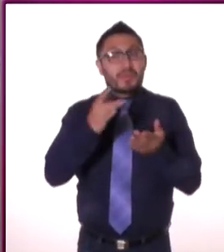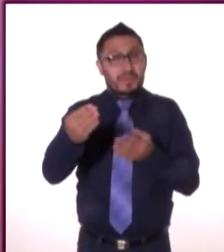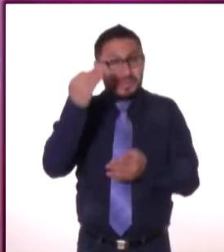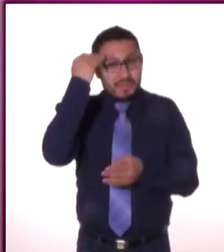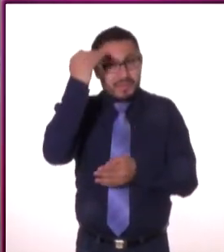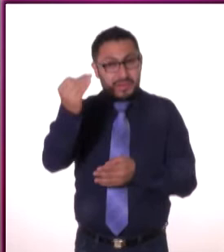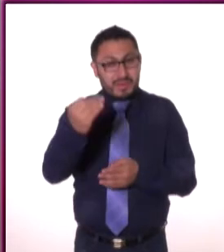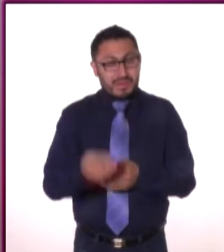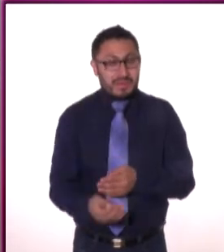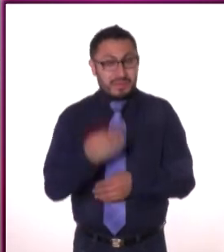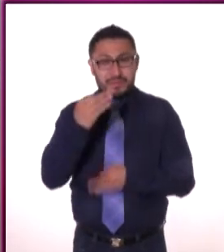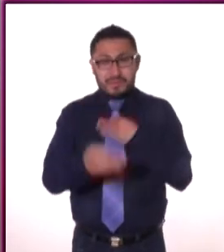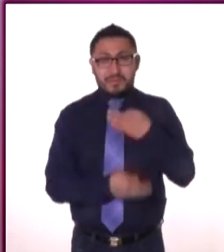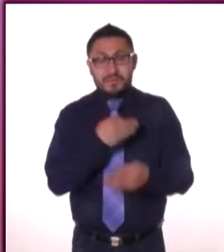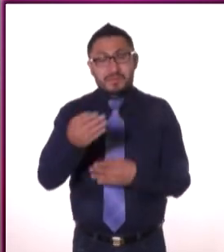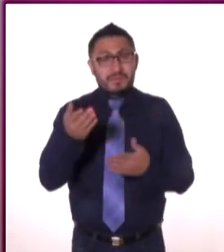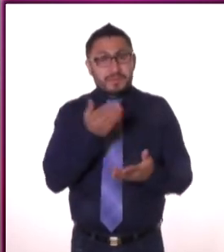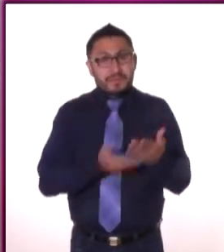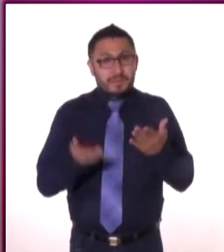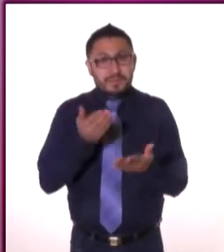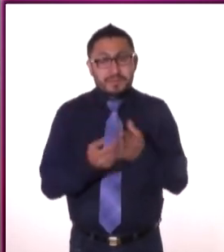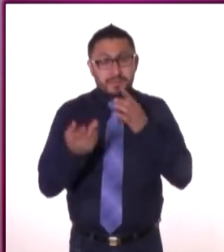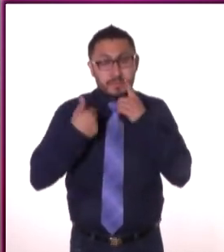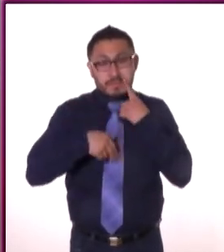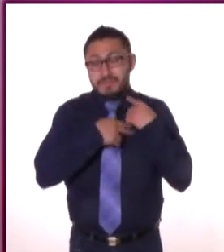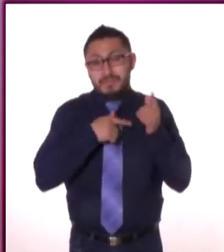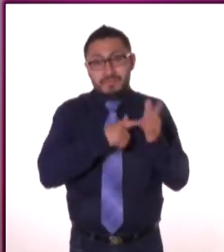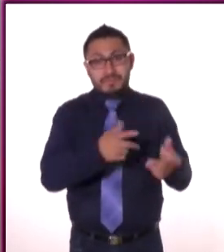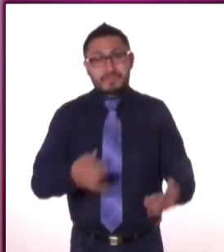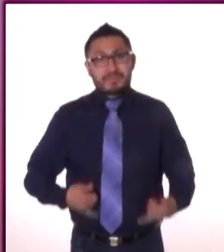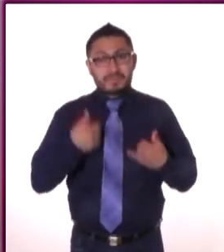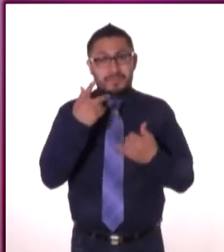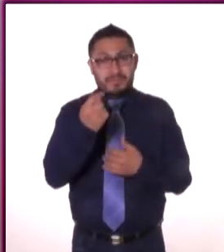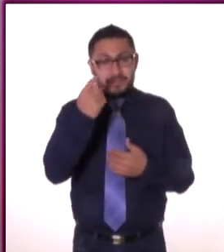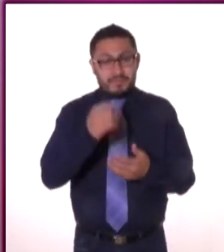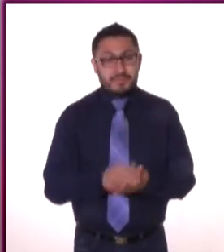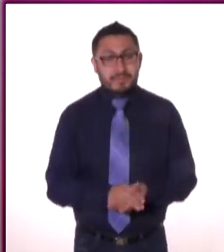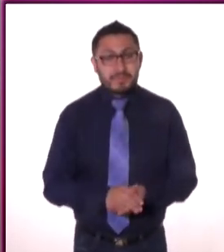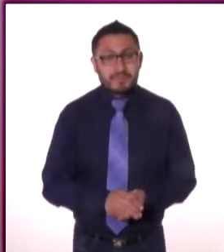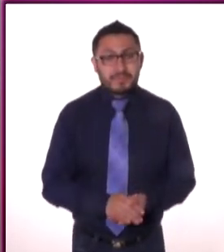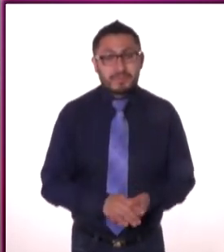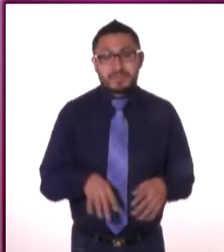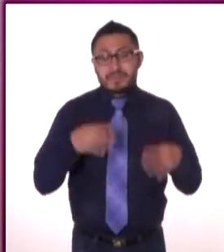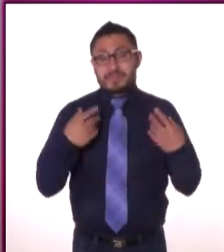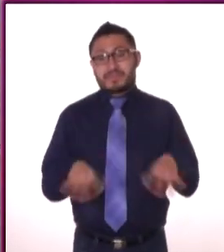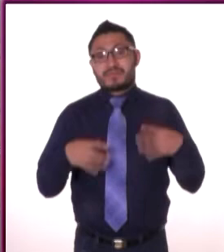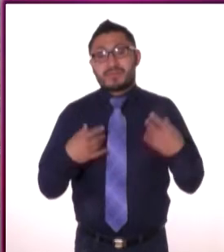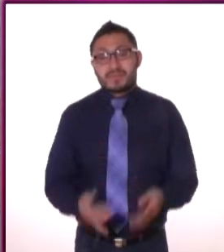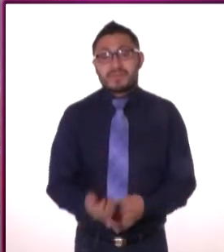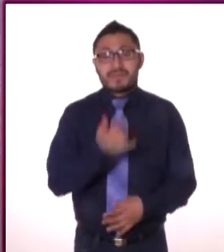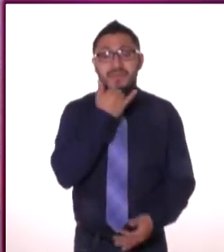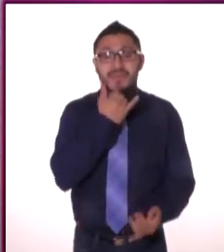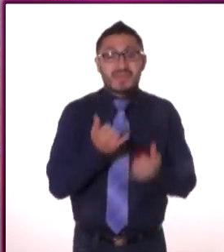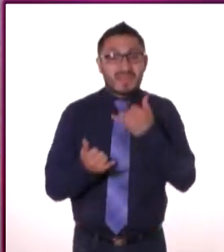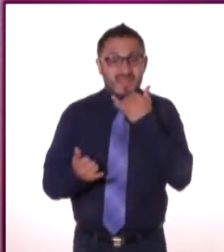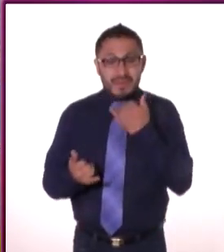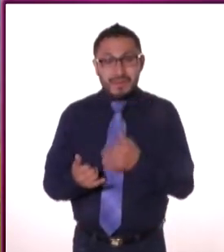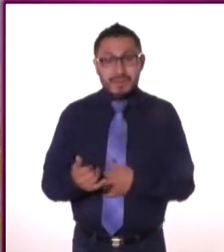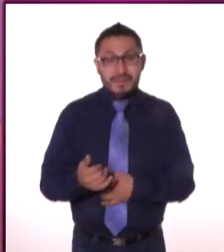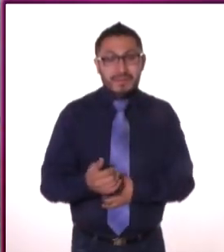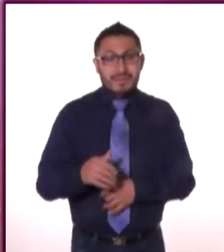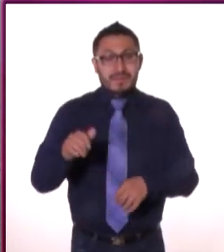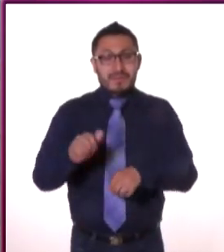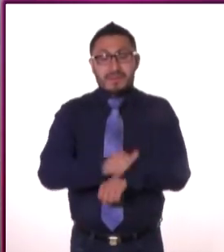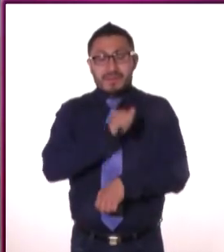muchísimas gracias por este tiempo y por todo lo que nos compartes, y nosotros continuamos en Jóvenes en TEP. Chicos, Ay, perdón.